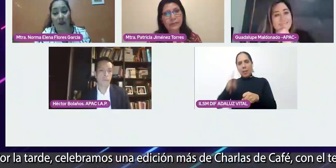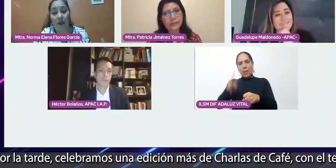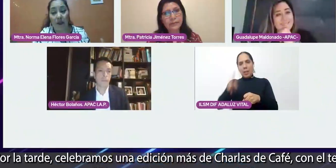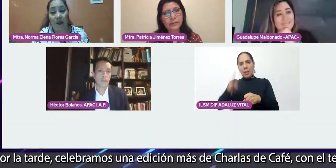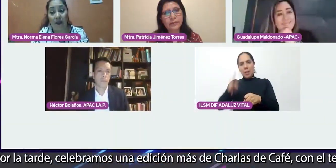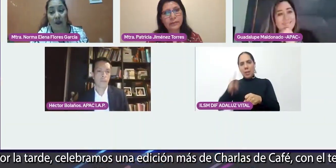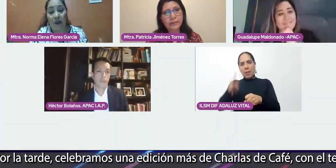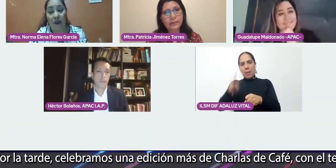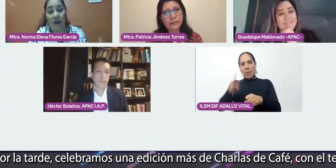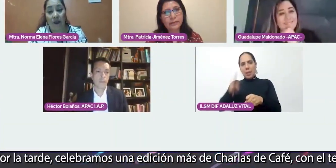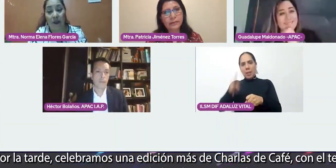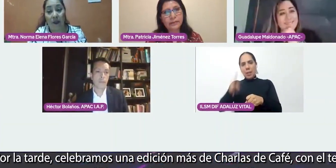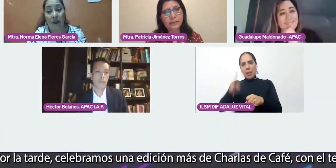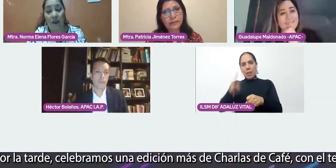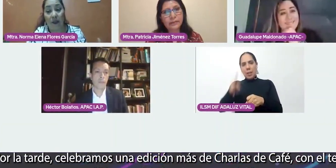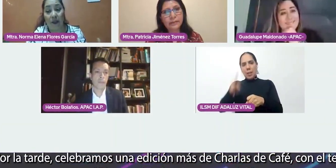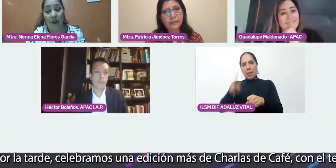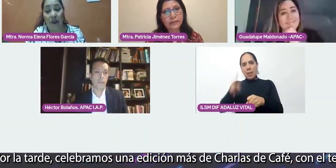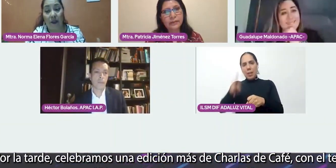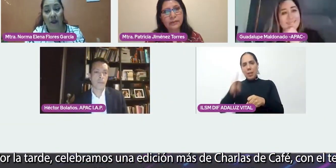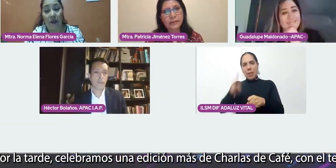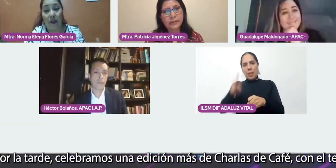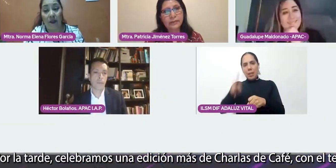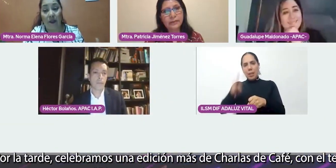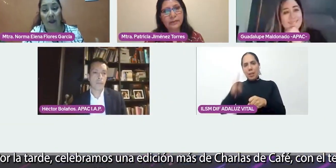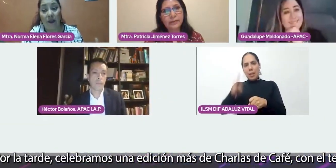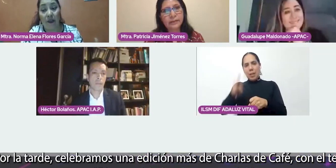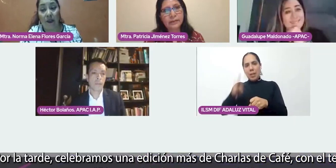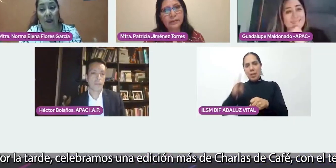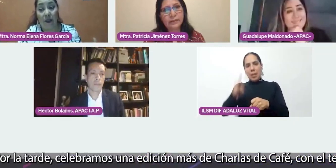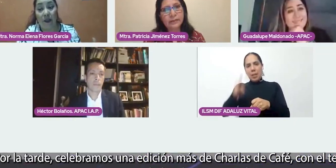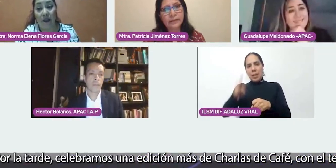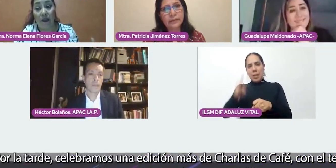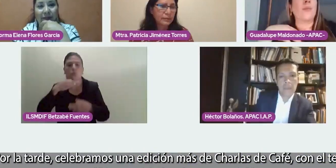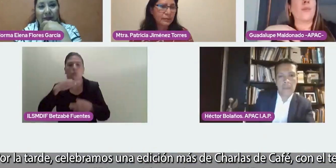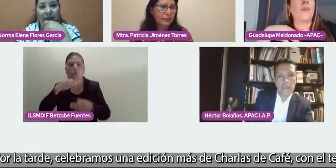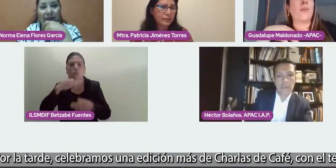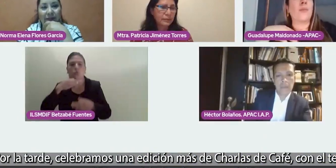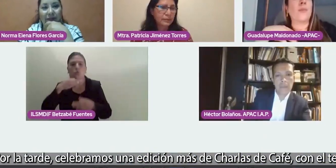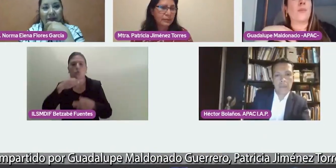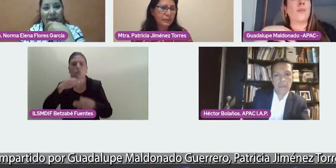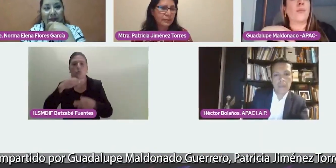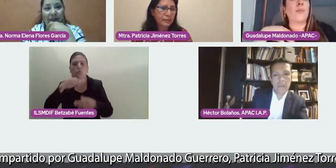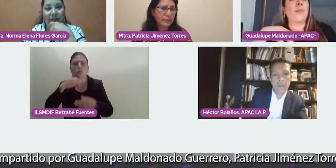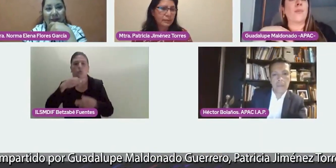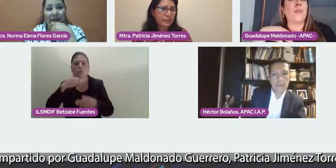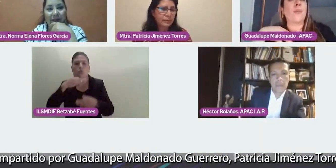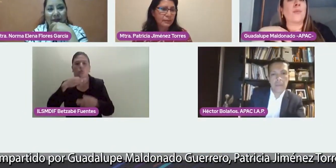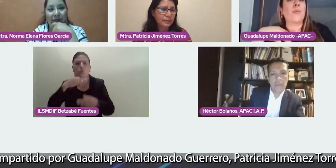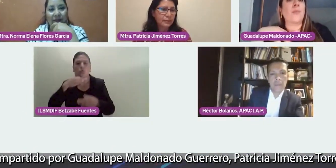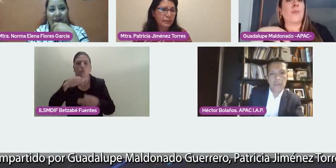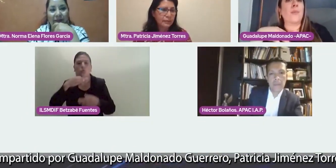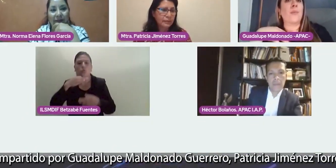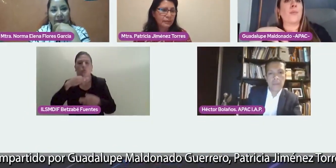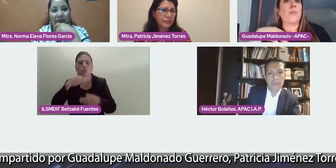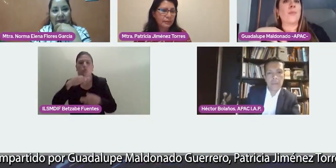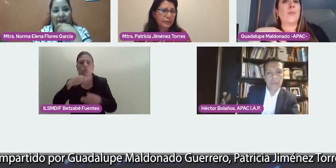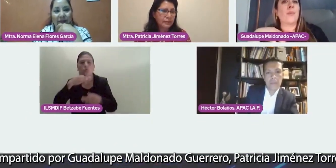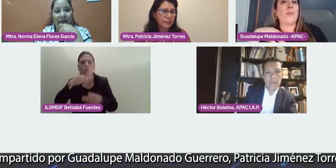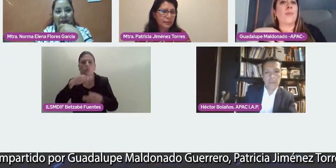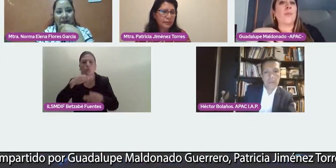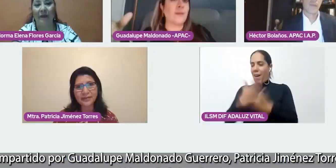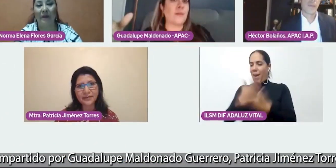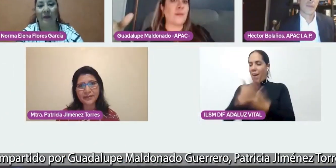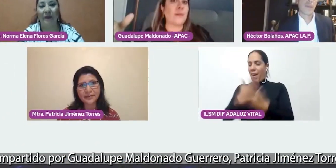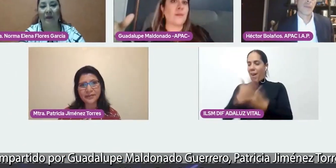tarde celebramos una edición más de Charlas de Café, con el tema Discapacidad contra Barrera Social, impartido por Guadalupe Maldonado